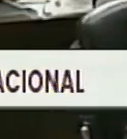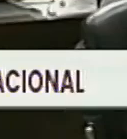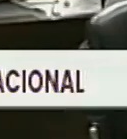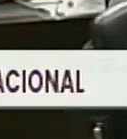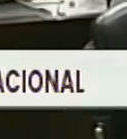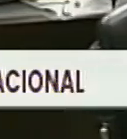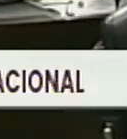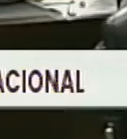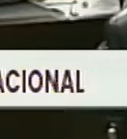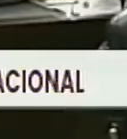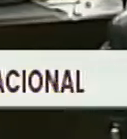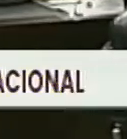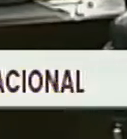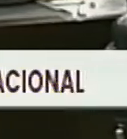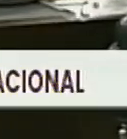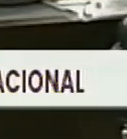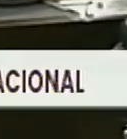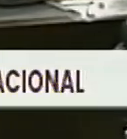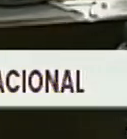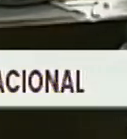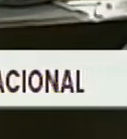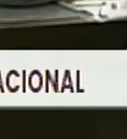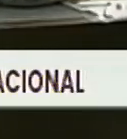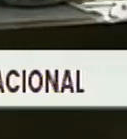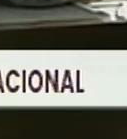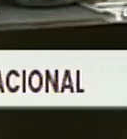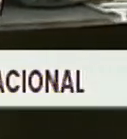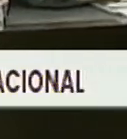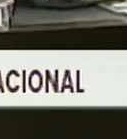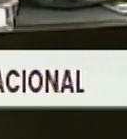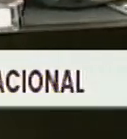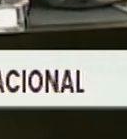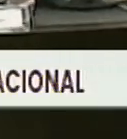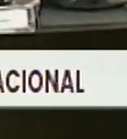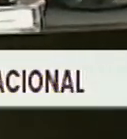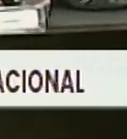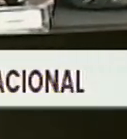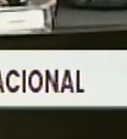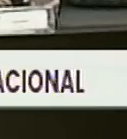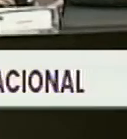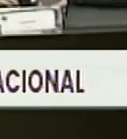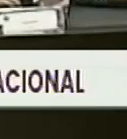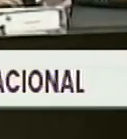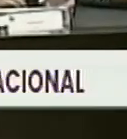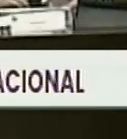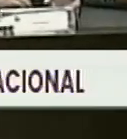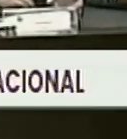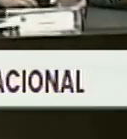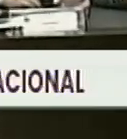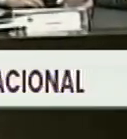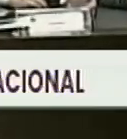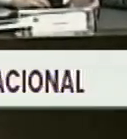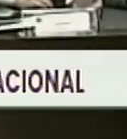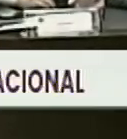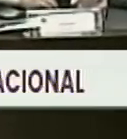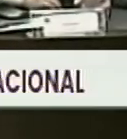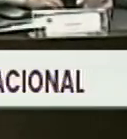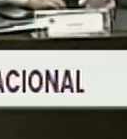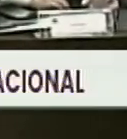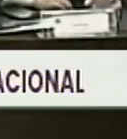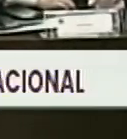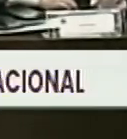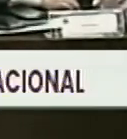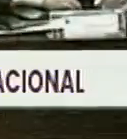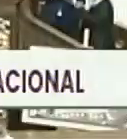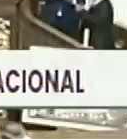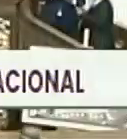Ingresan al hemiciclo de sesiones del Palacio Federal Legislativo los integrantes de esta comisión especial que se ha designado